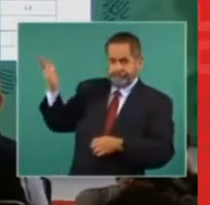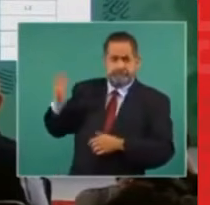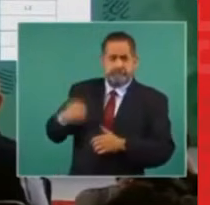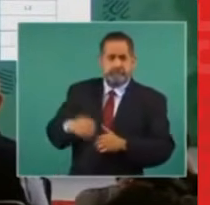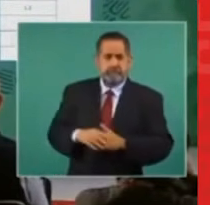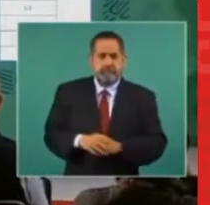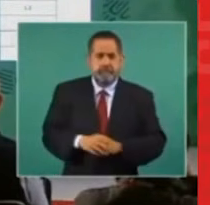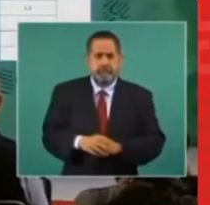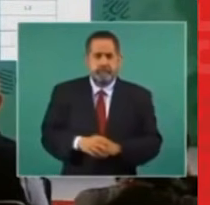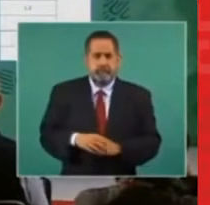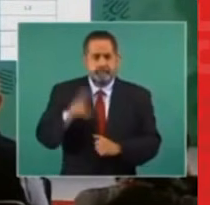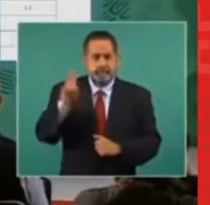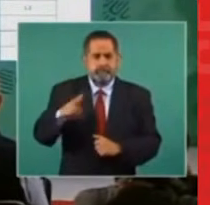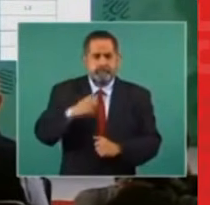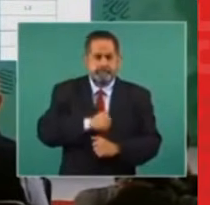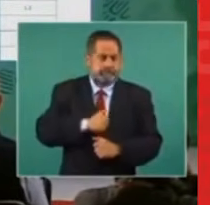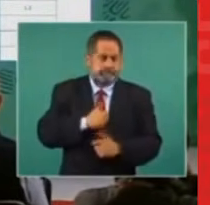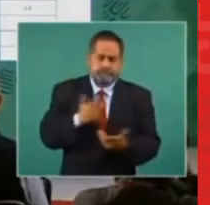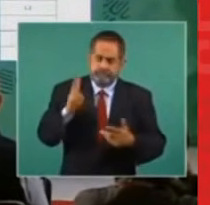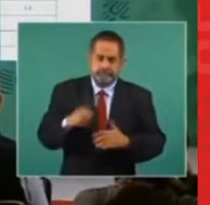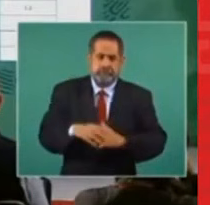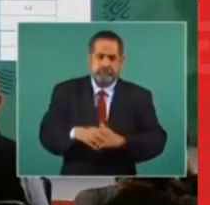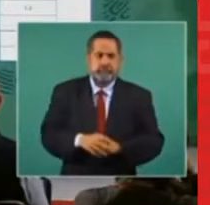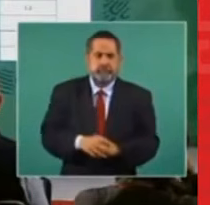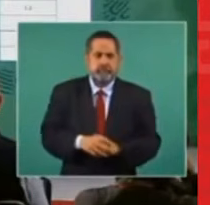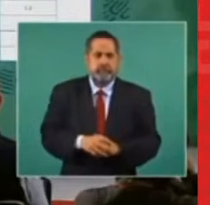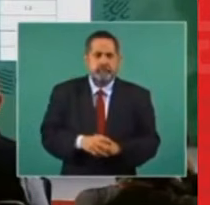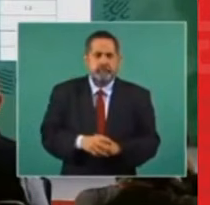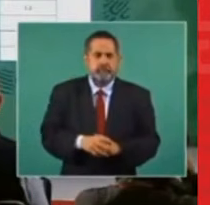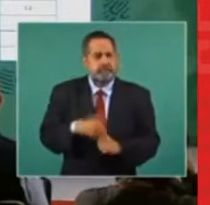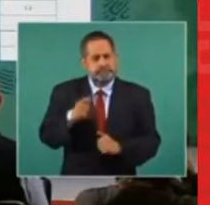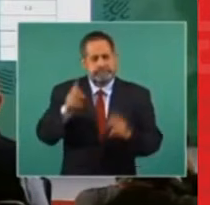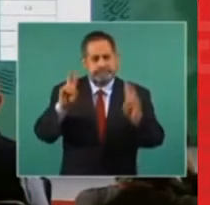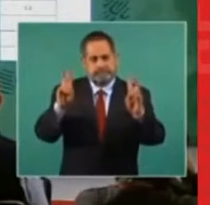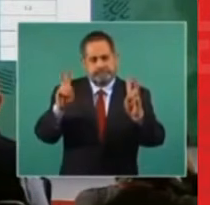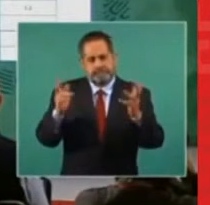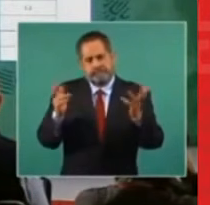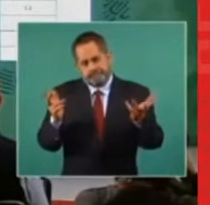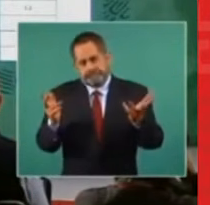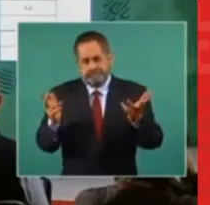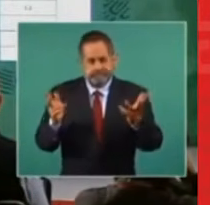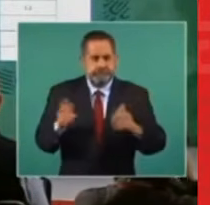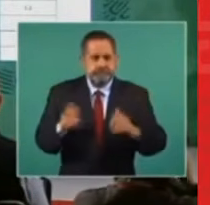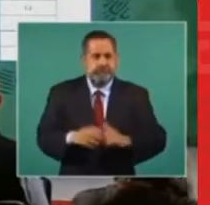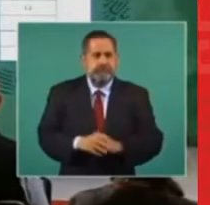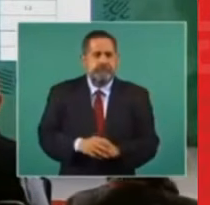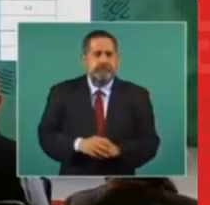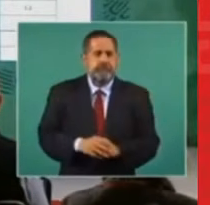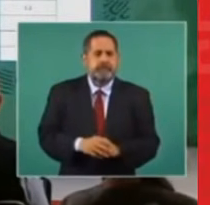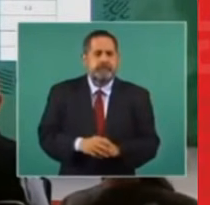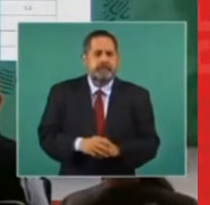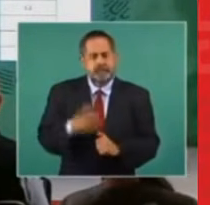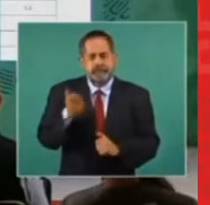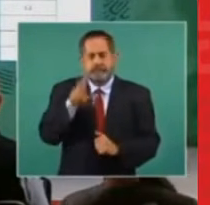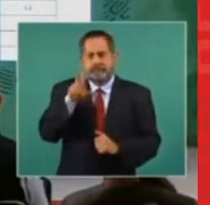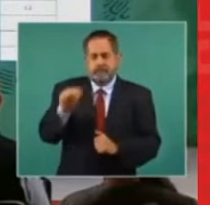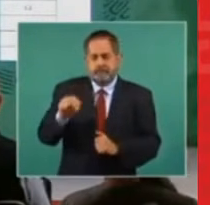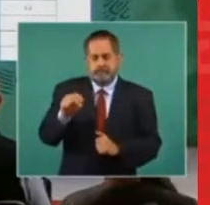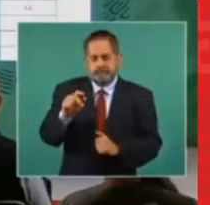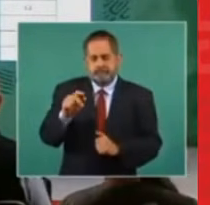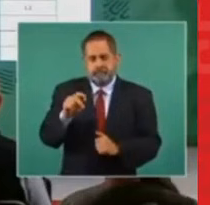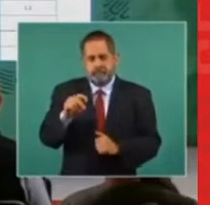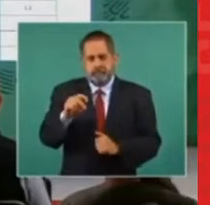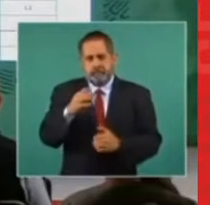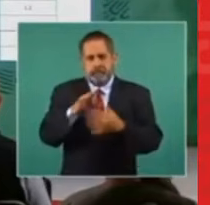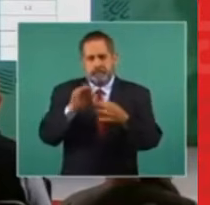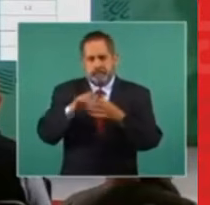explíqueme. O por favor, presidente, creo que no, algo. Más adelante el presidente le dice falto de